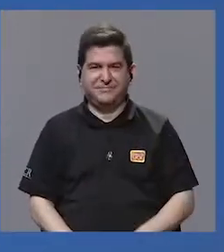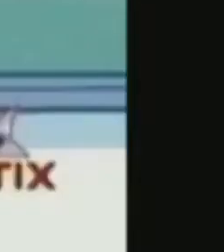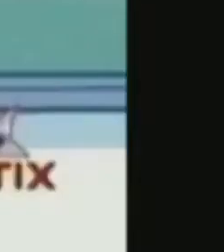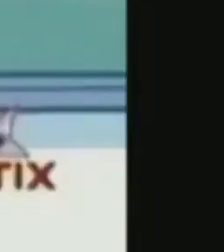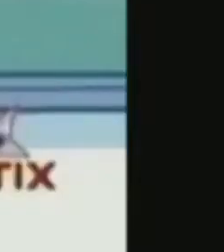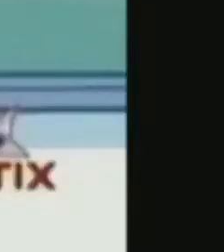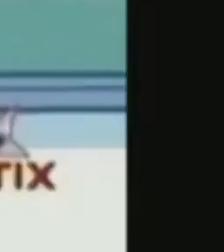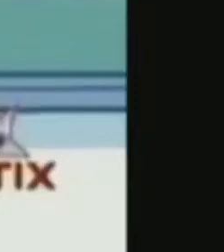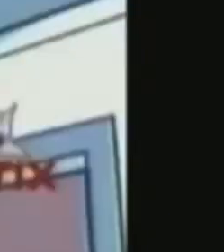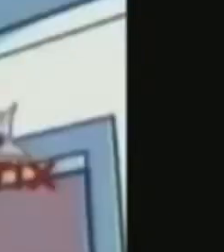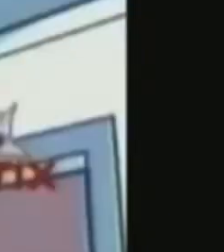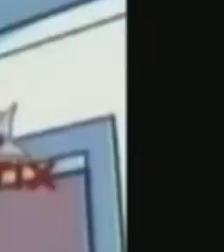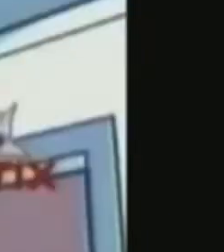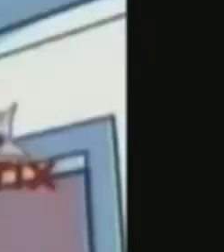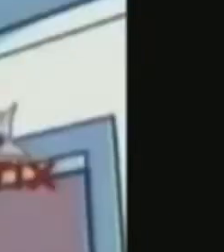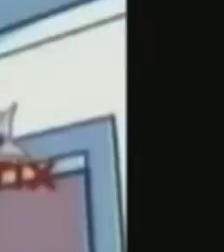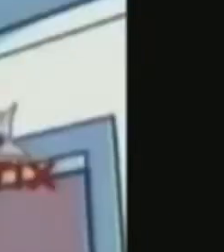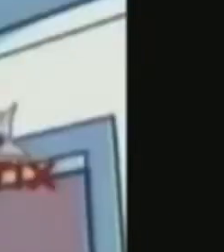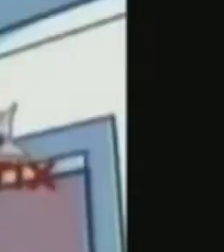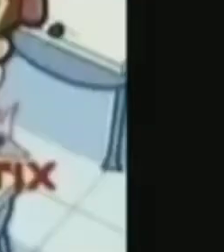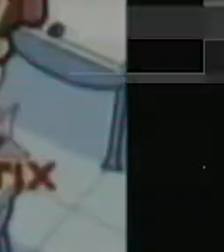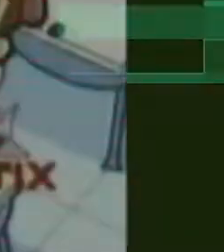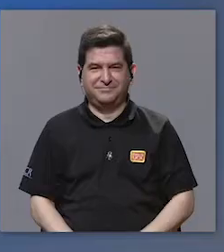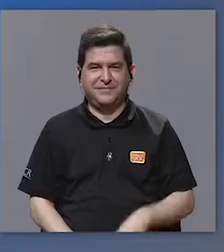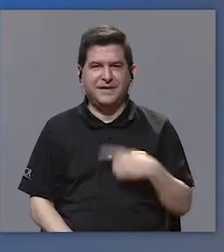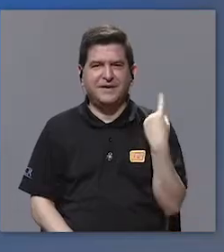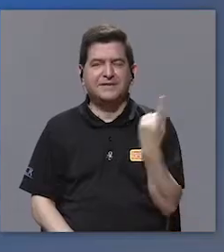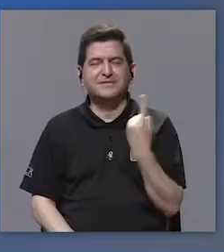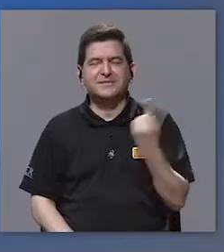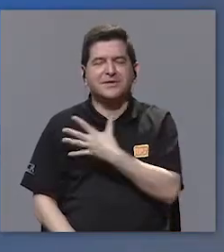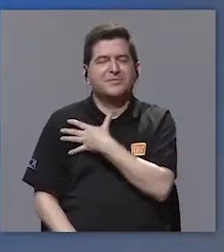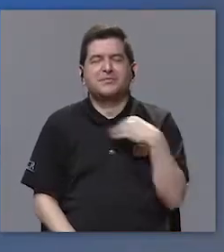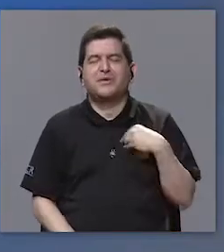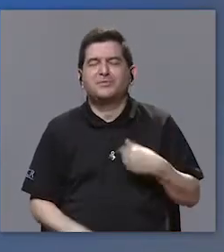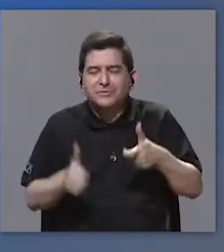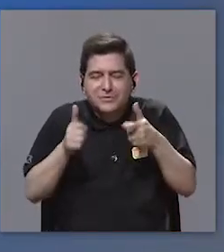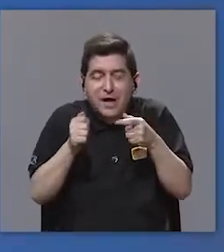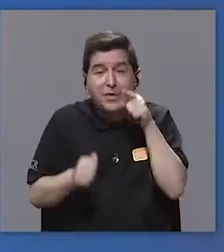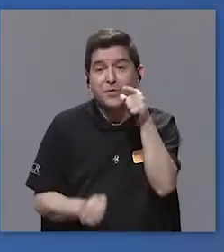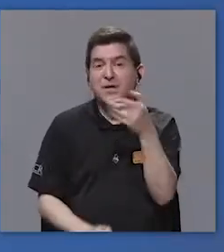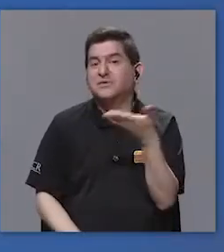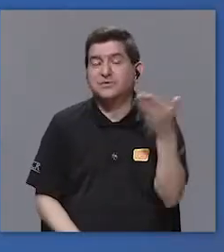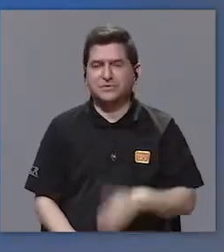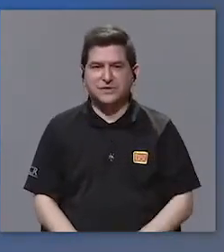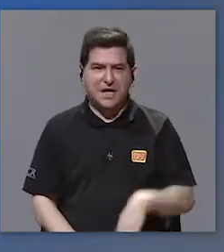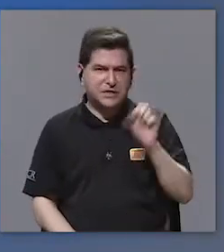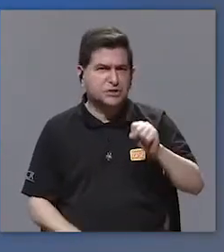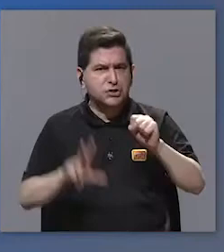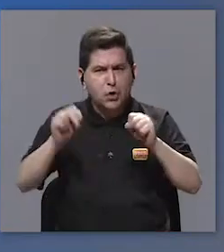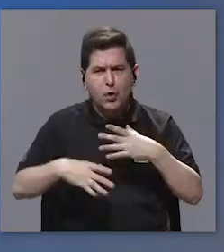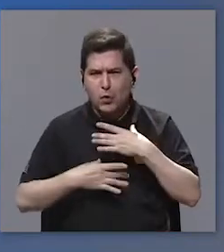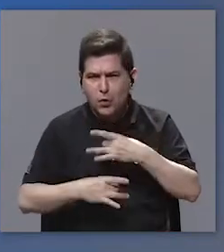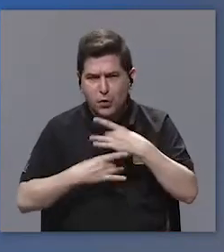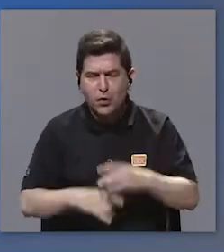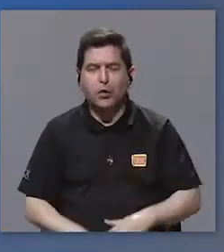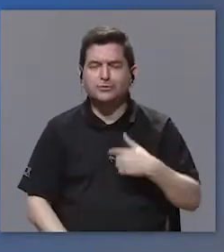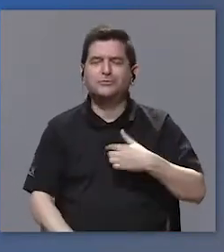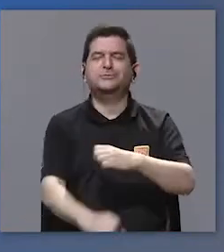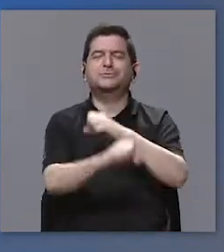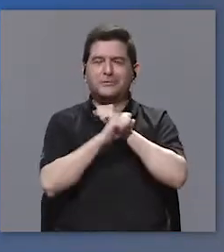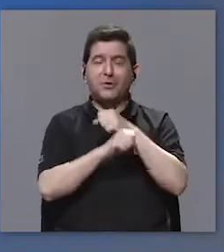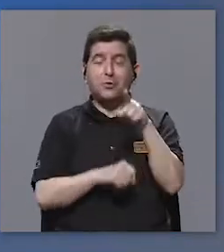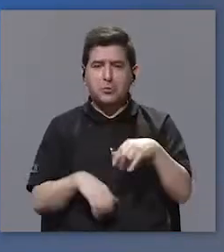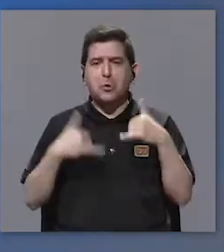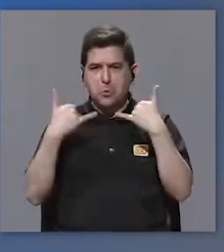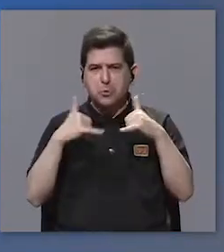creído y siempre me han gustado los videojuegos ya vos seas o no un gran fan de ellos estoy